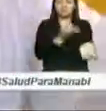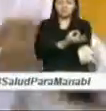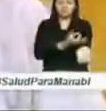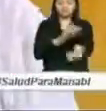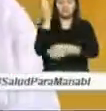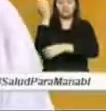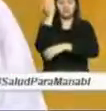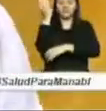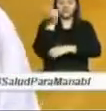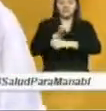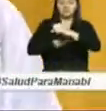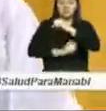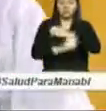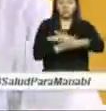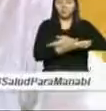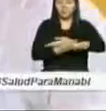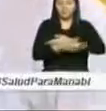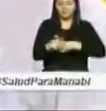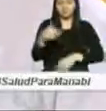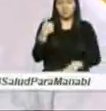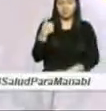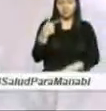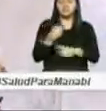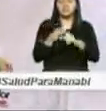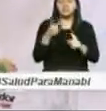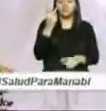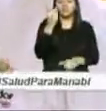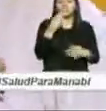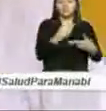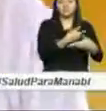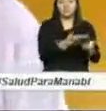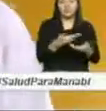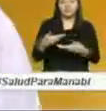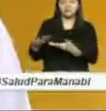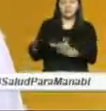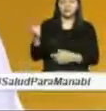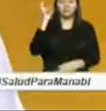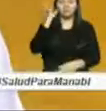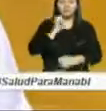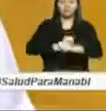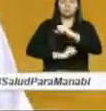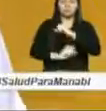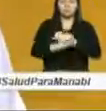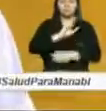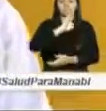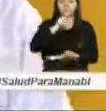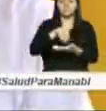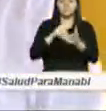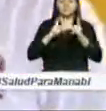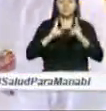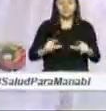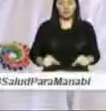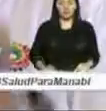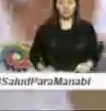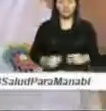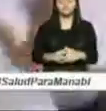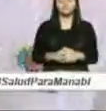emergencia, posparto, etcétera. Lo que sí tenemos es dos salas de parto en los centros de salud tipo C. Esto